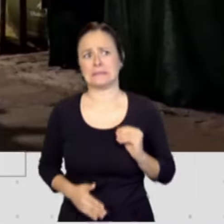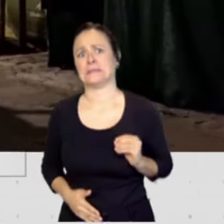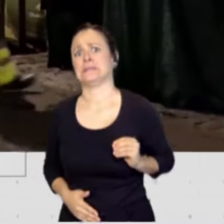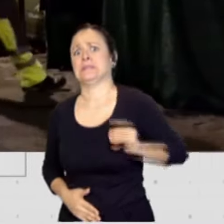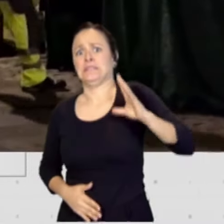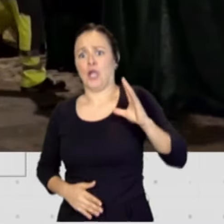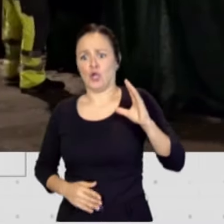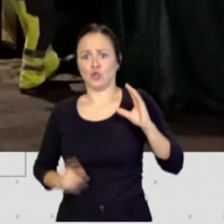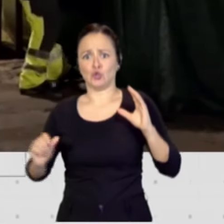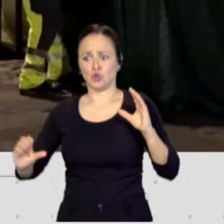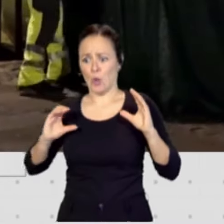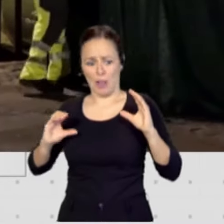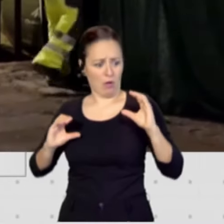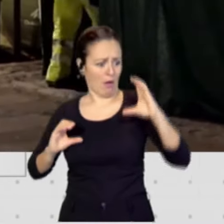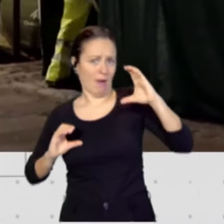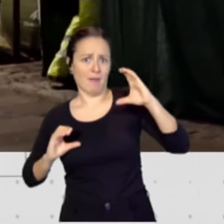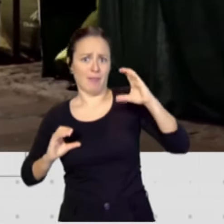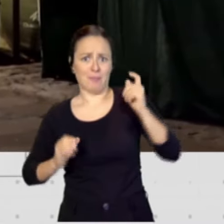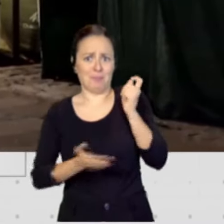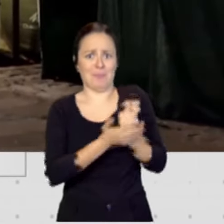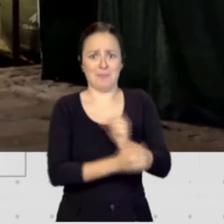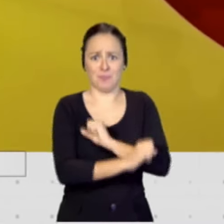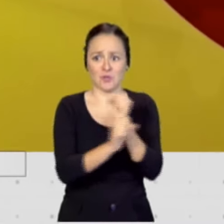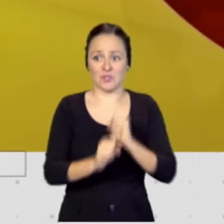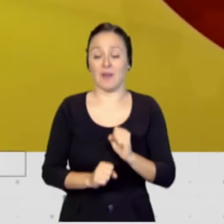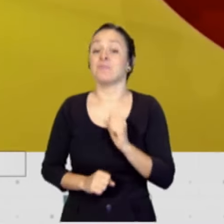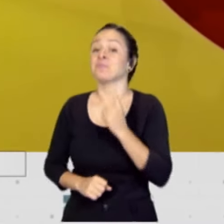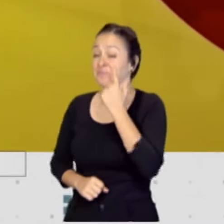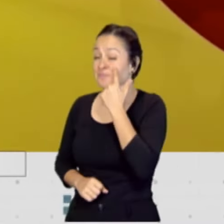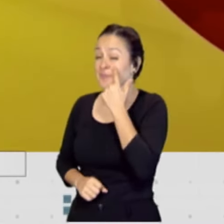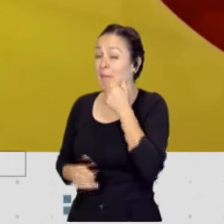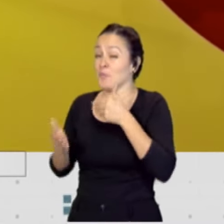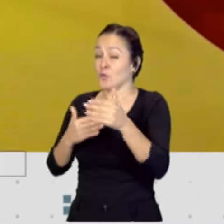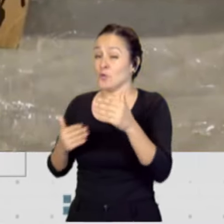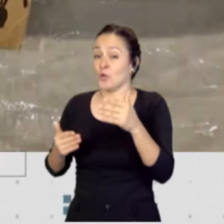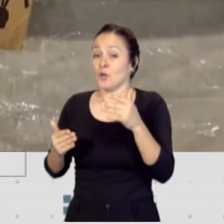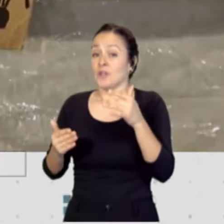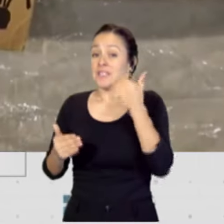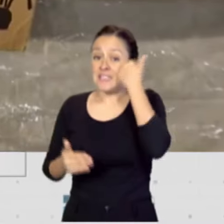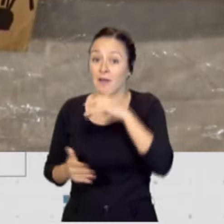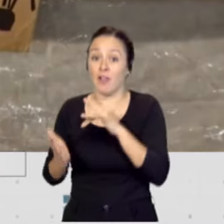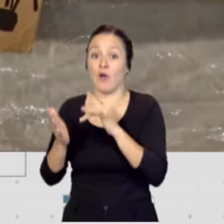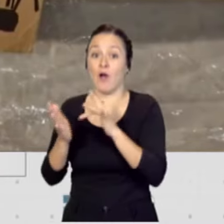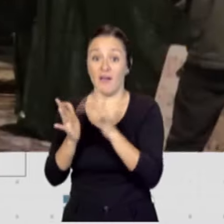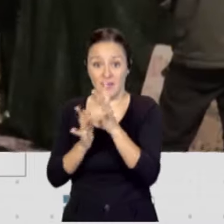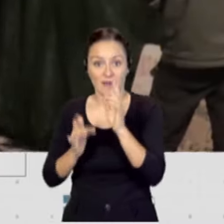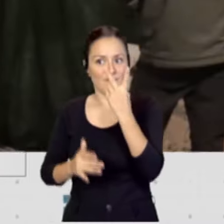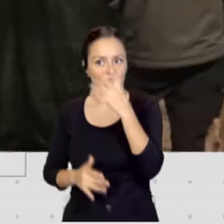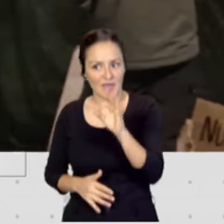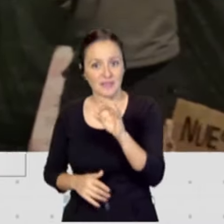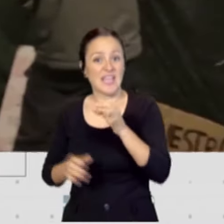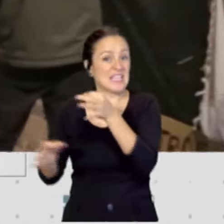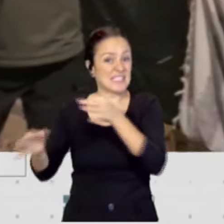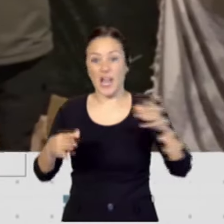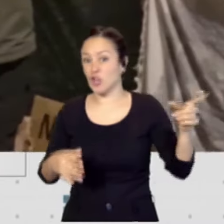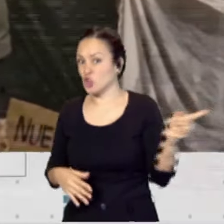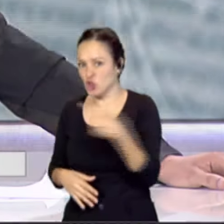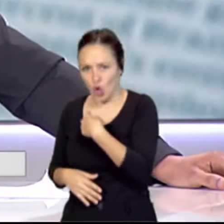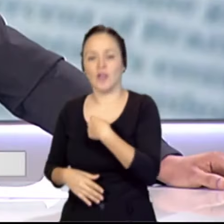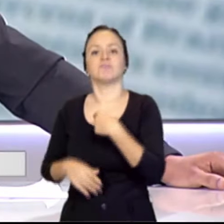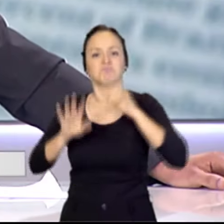Pues no te da por cierto que habrá manifestaciones el próximo 20 de abril en todas las islas en las 8 Porque la única que quedaba